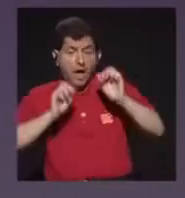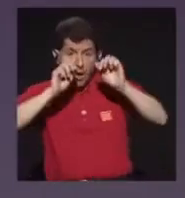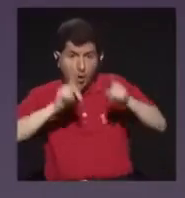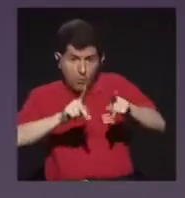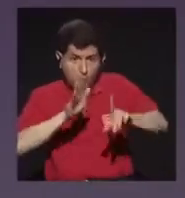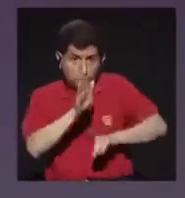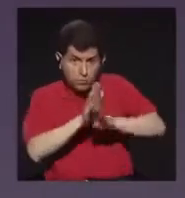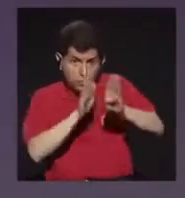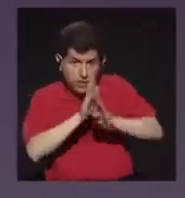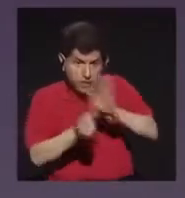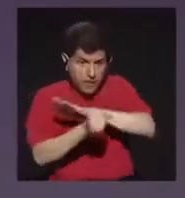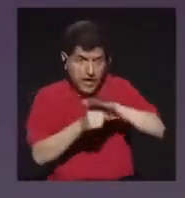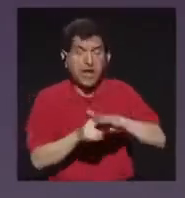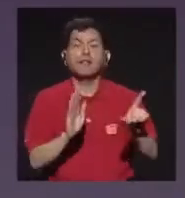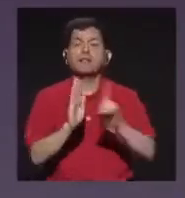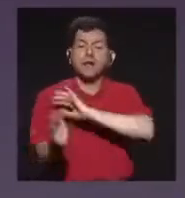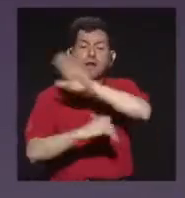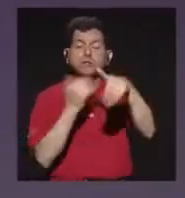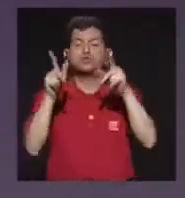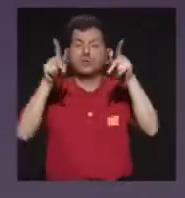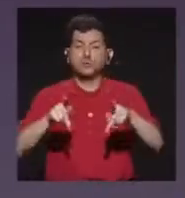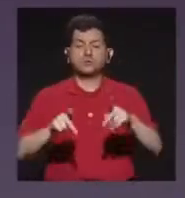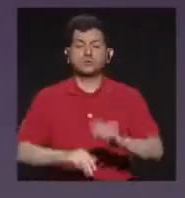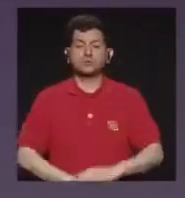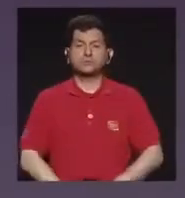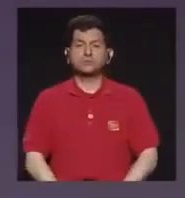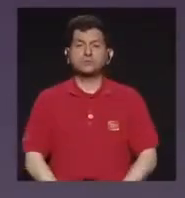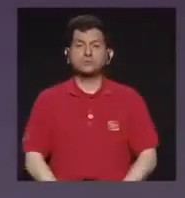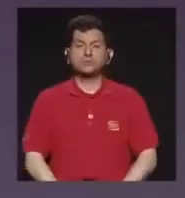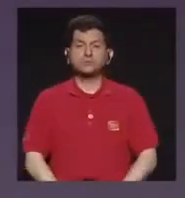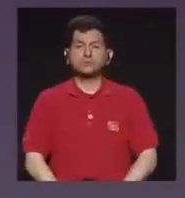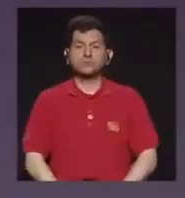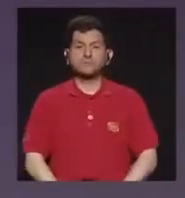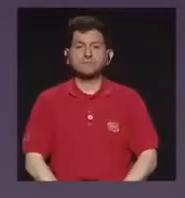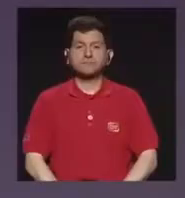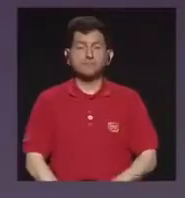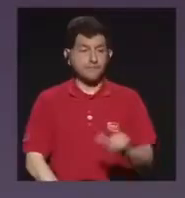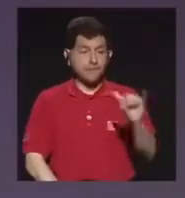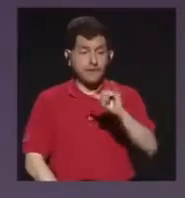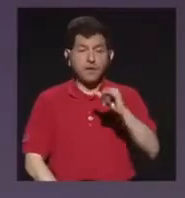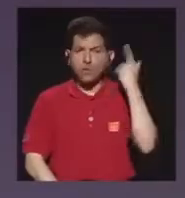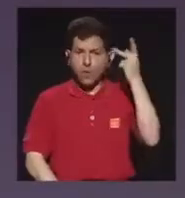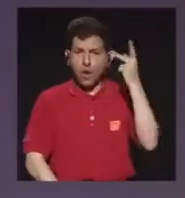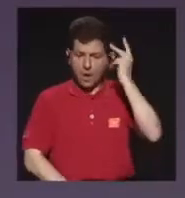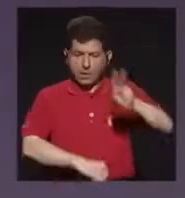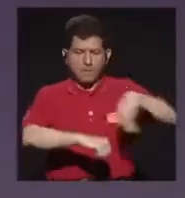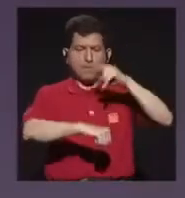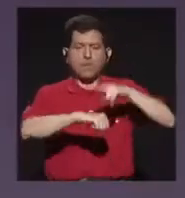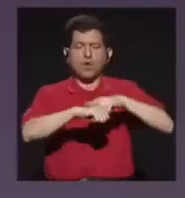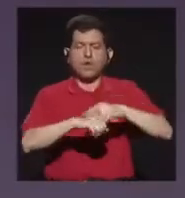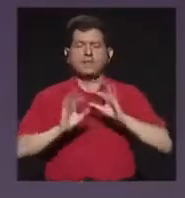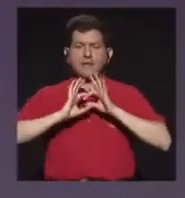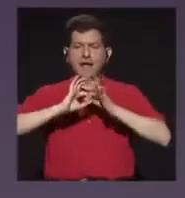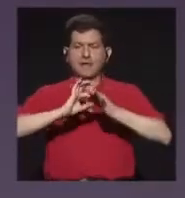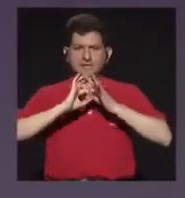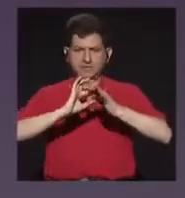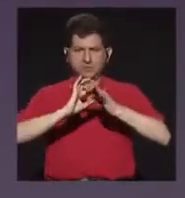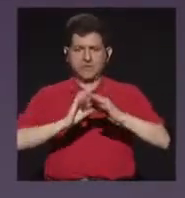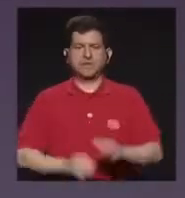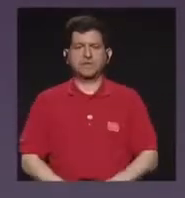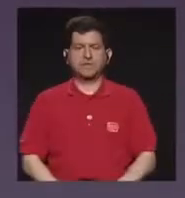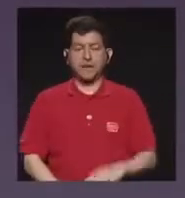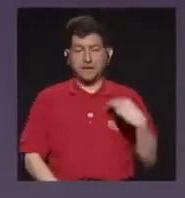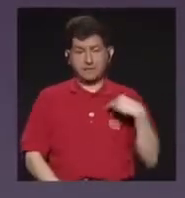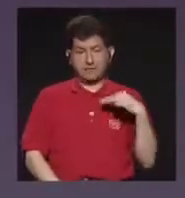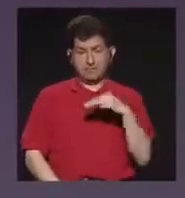el desarrollo integral, son derechos de todas las personas. Y también está la Política Nacional de Sexualidad, la del